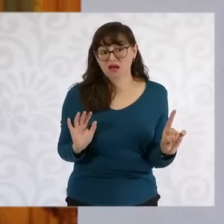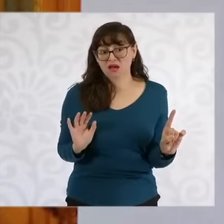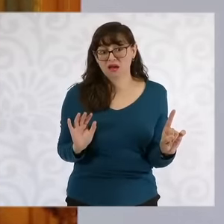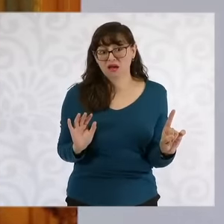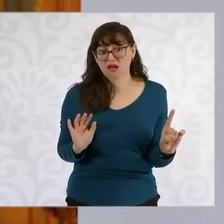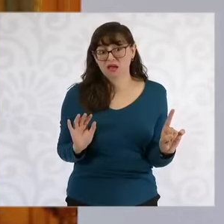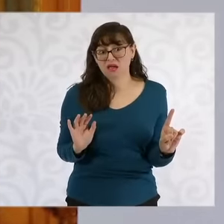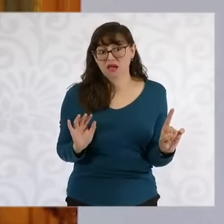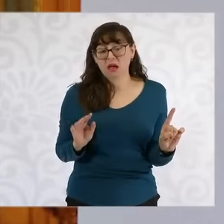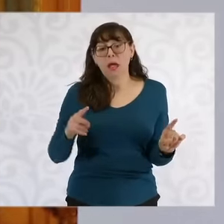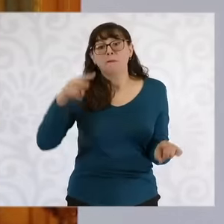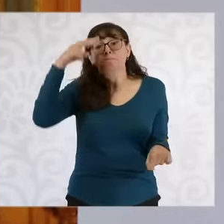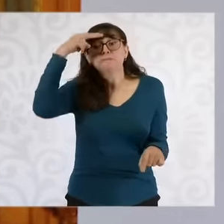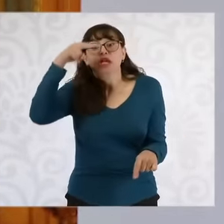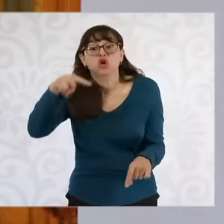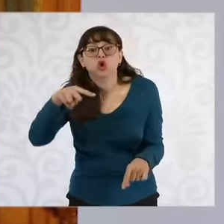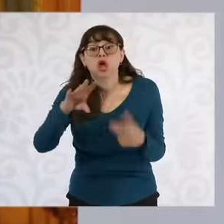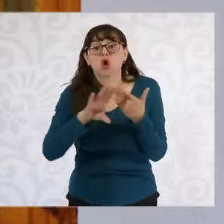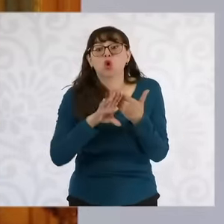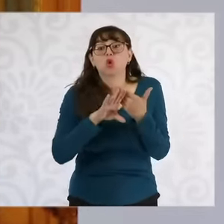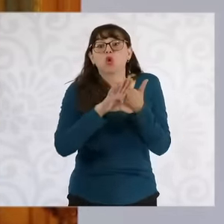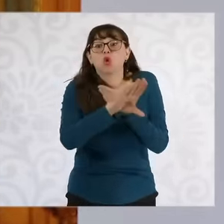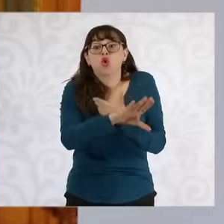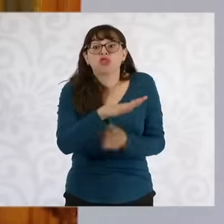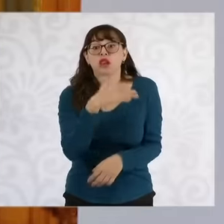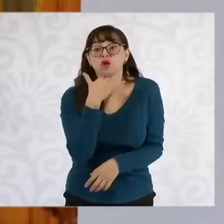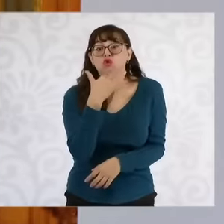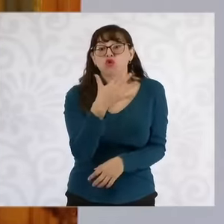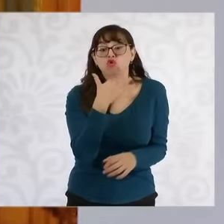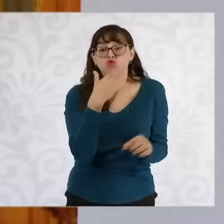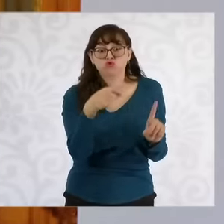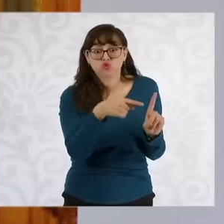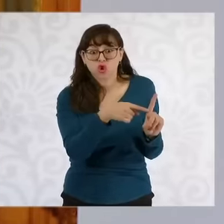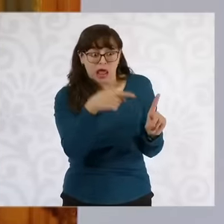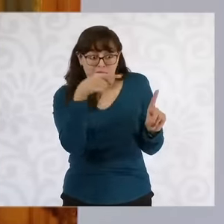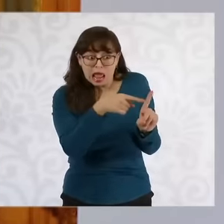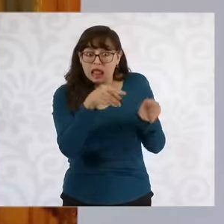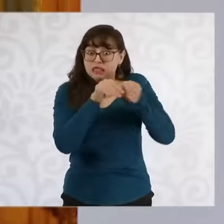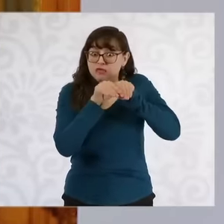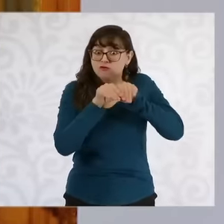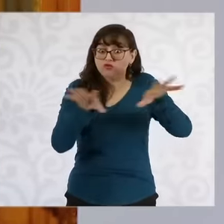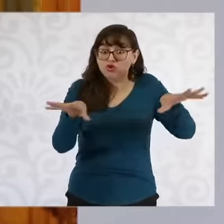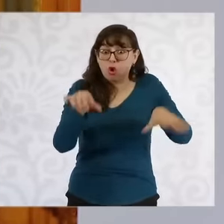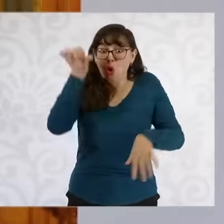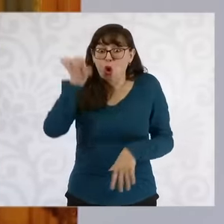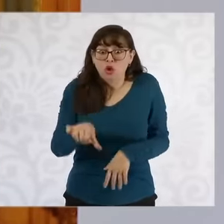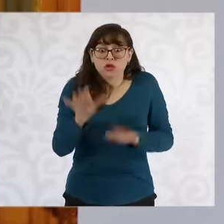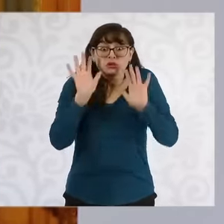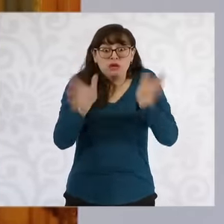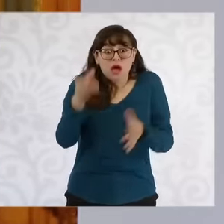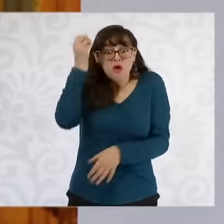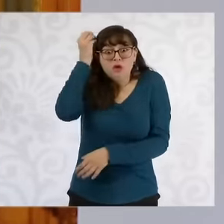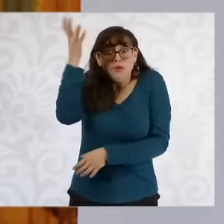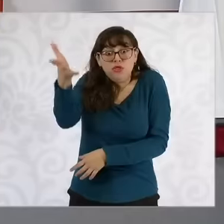porque es como en Mexicanos contra la Corrupción, y hoy ya se les olvidó todo esto.